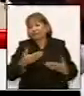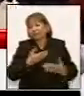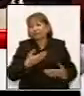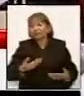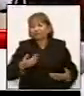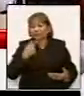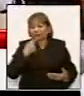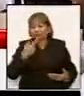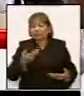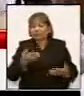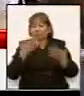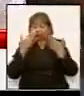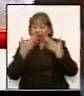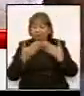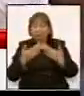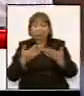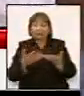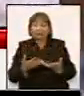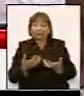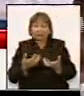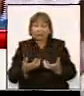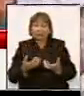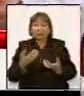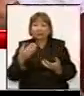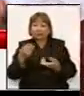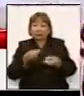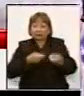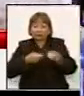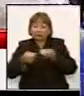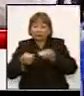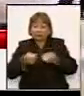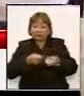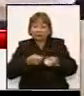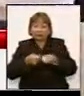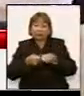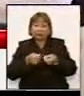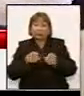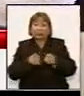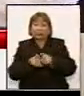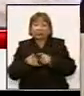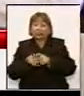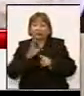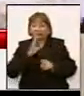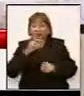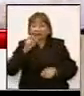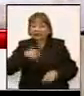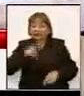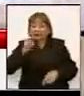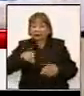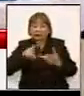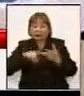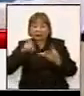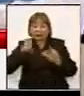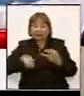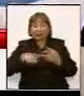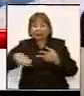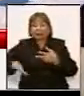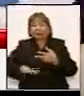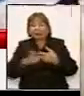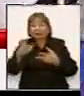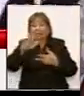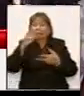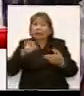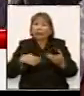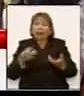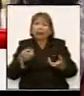generales ya vuelven pues tristes, ¿no? Entonces lo que se quiere es que sean ejecutivos. Igual hablan casi todos de necesidad, de saneamiento, carretera, tal.